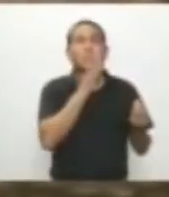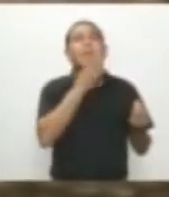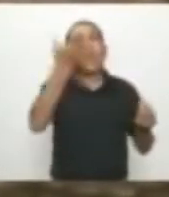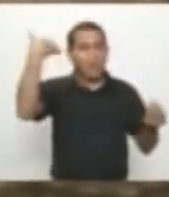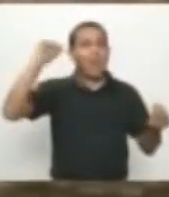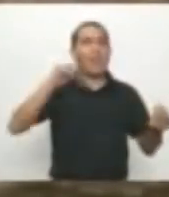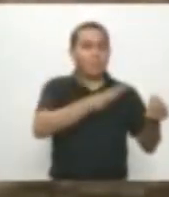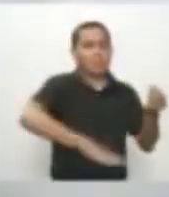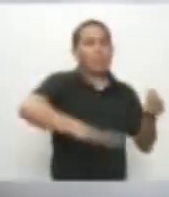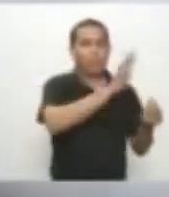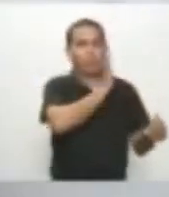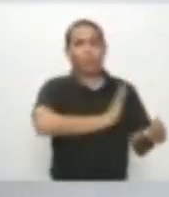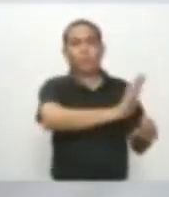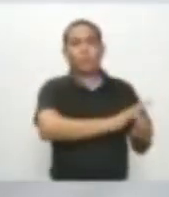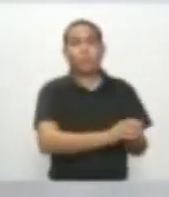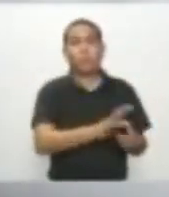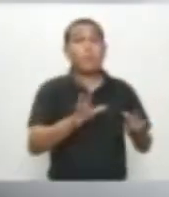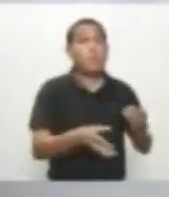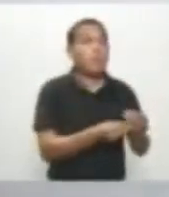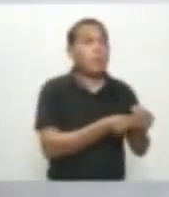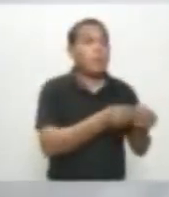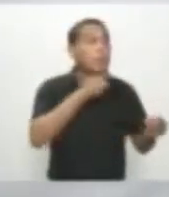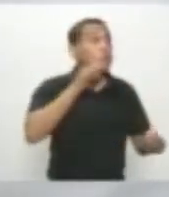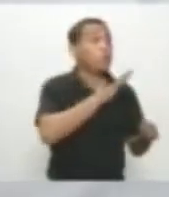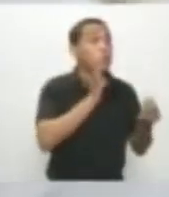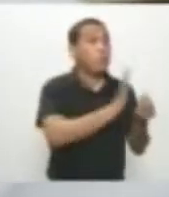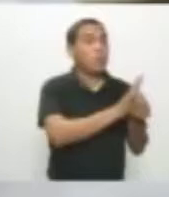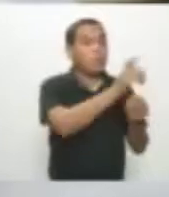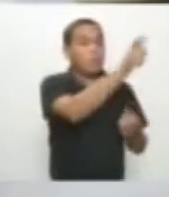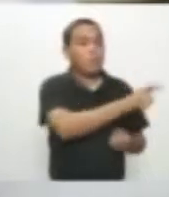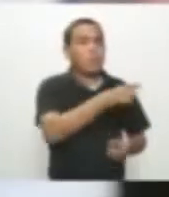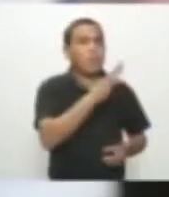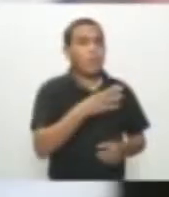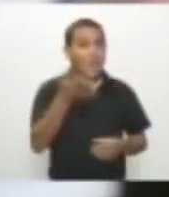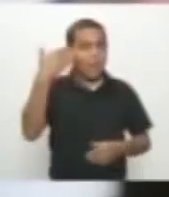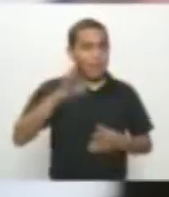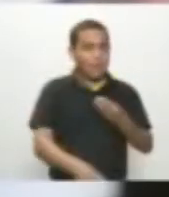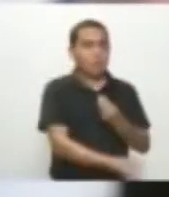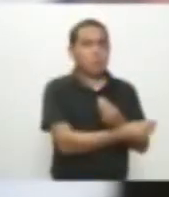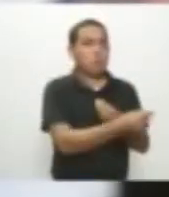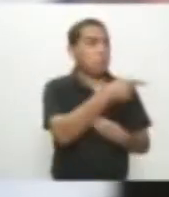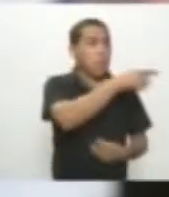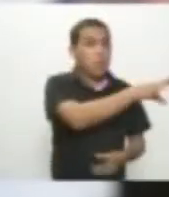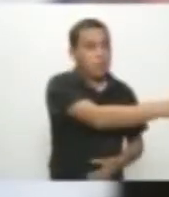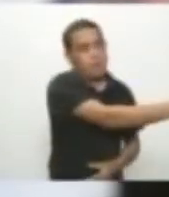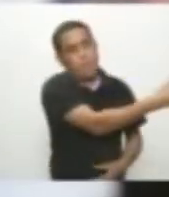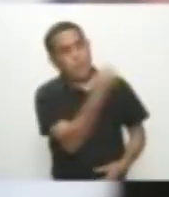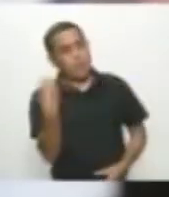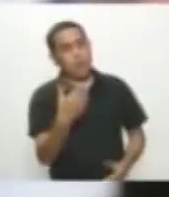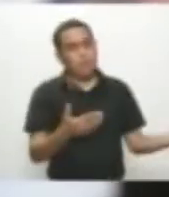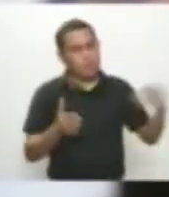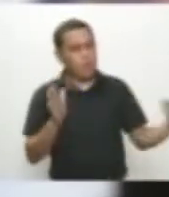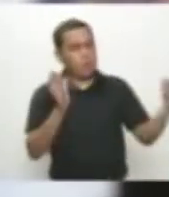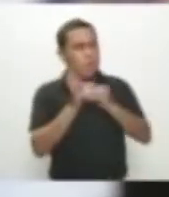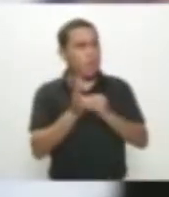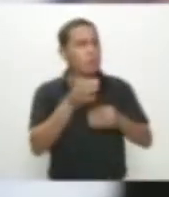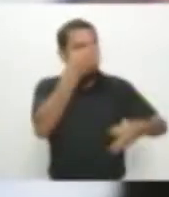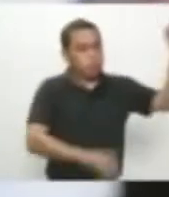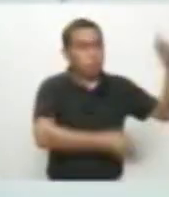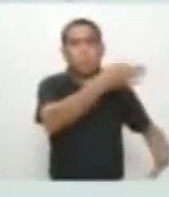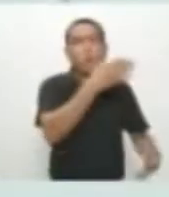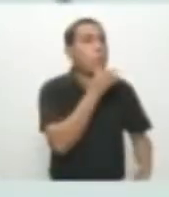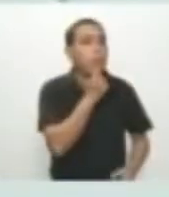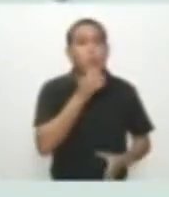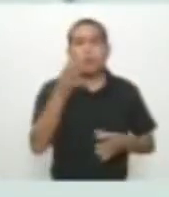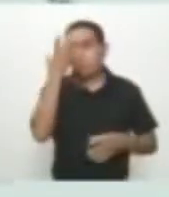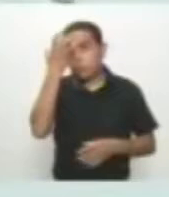lo extraño es que a este tercero, que presuntamente se favoreció en el negocio, no lo han tocado judicialmente, pese a que en octubre 21